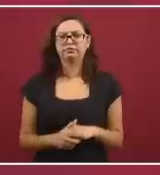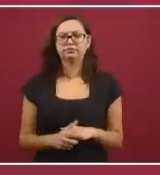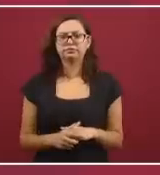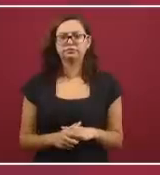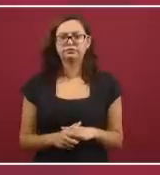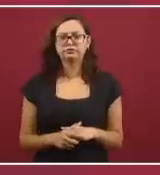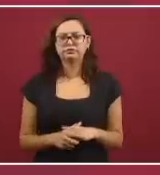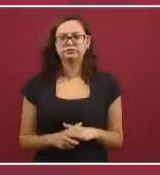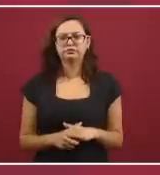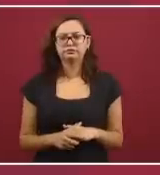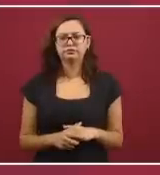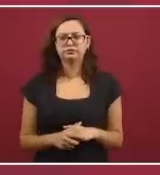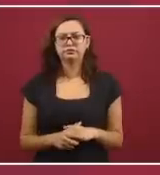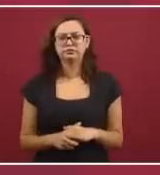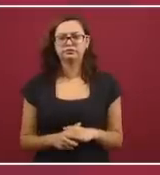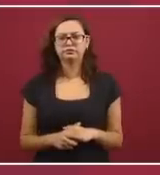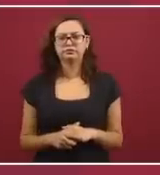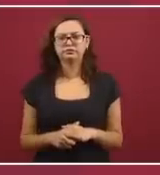con